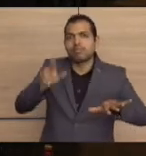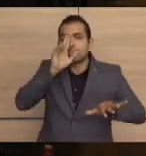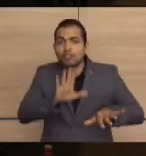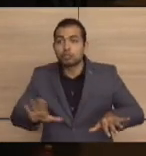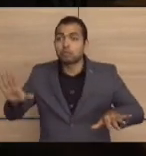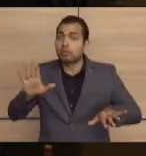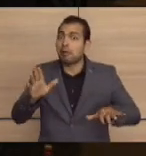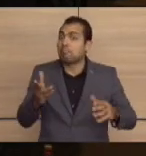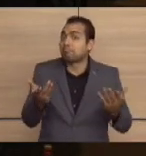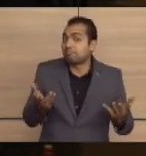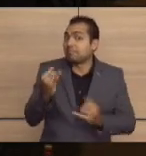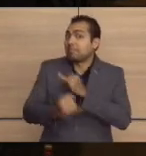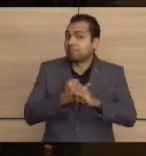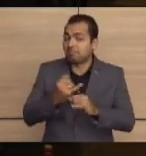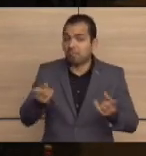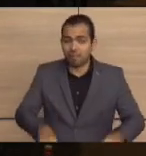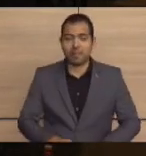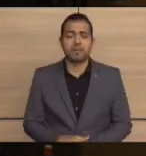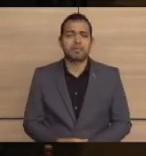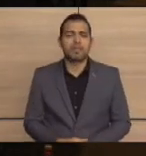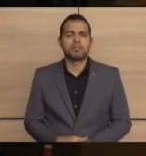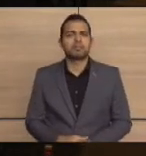es una cultura organizacional